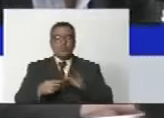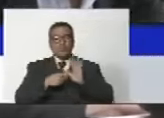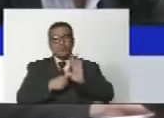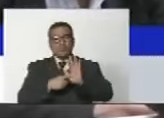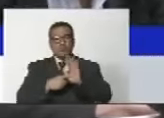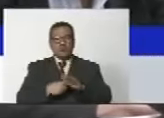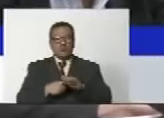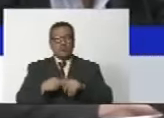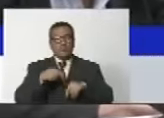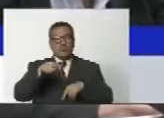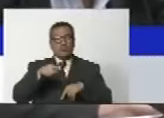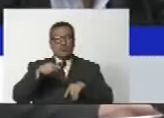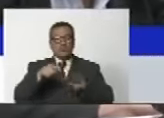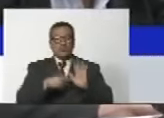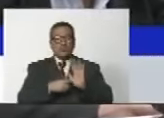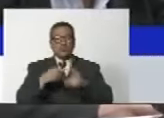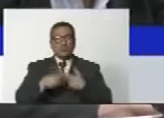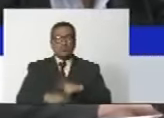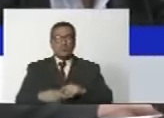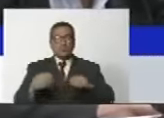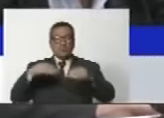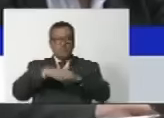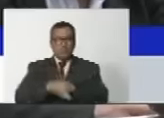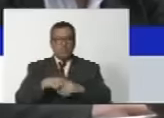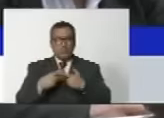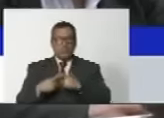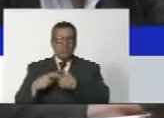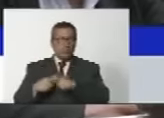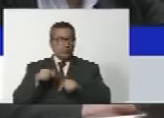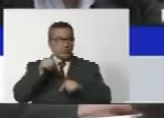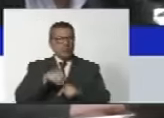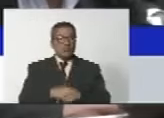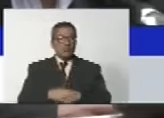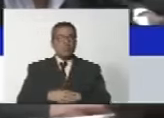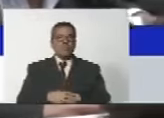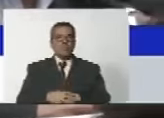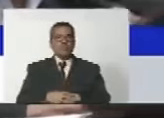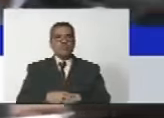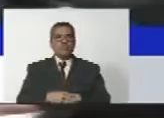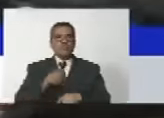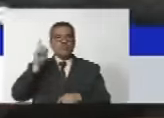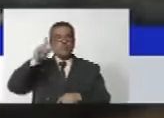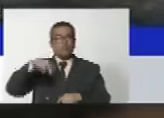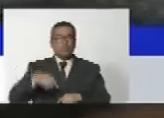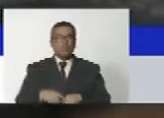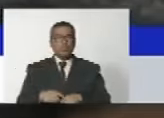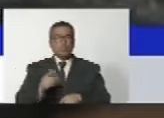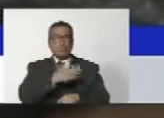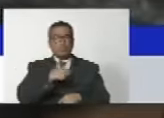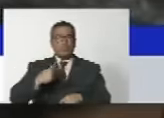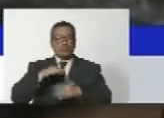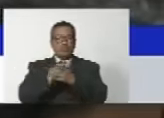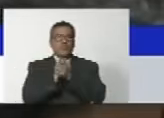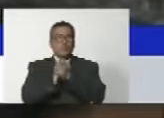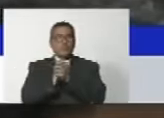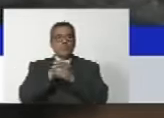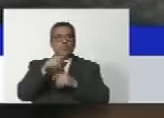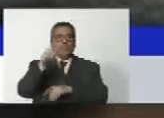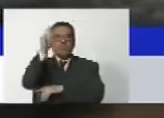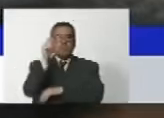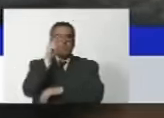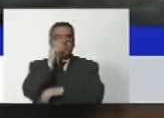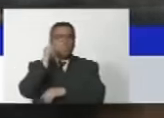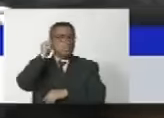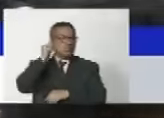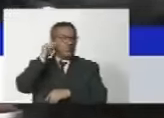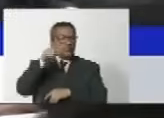e identificación de nichos, entre otros tantos. Así es que, mis queridos colegas, diputados